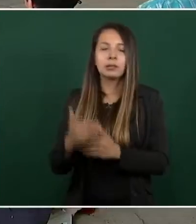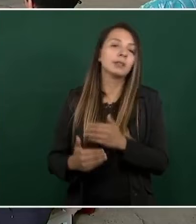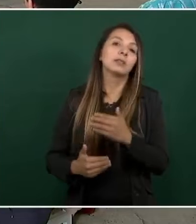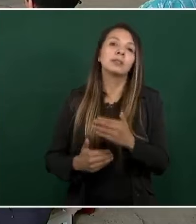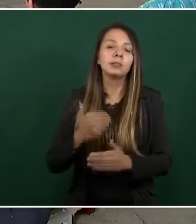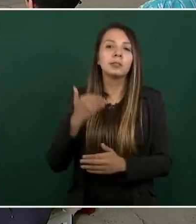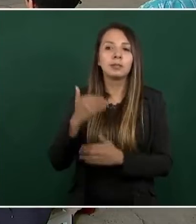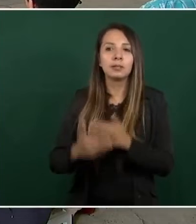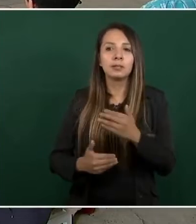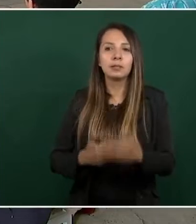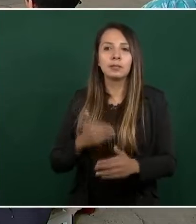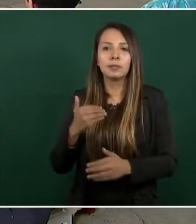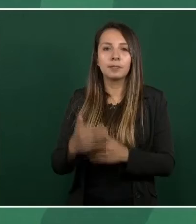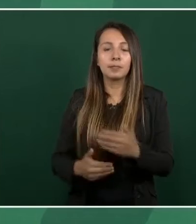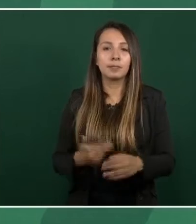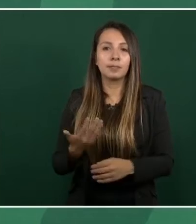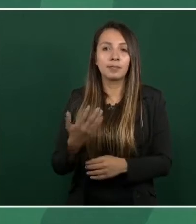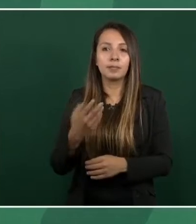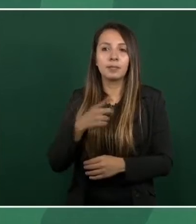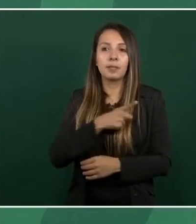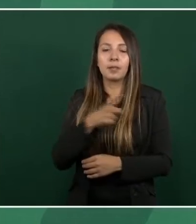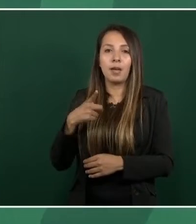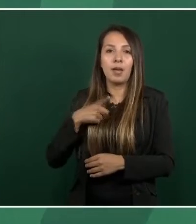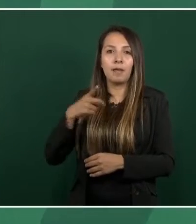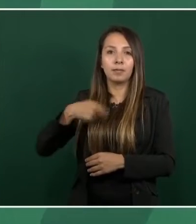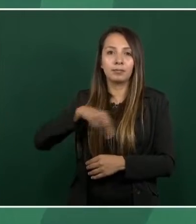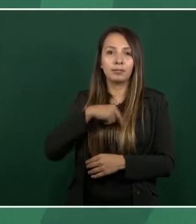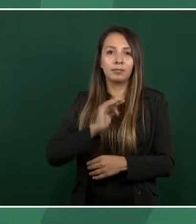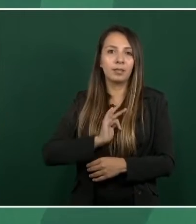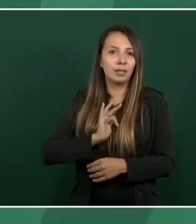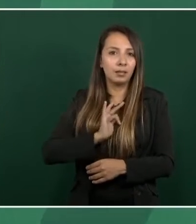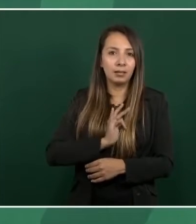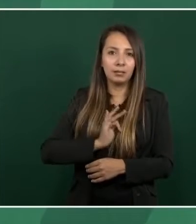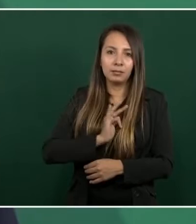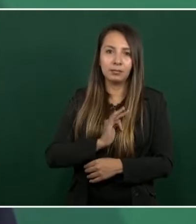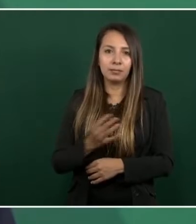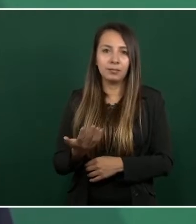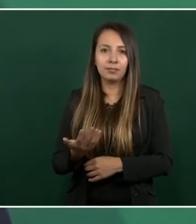Y tenemos que ser felices,